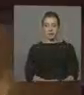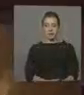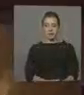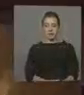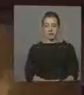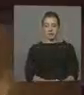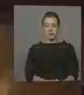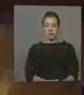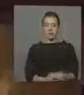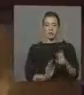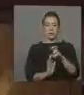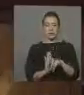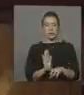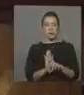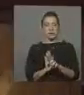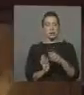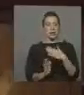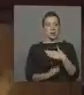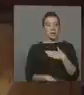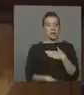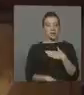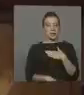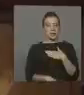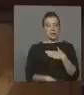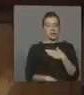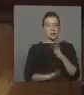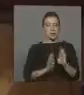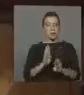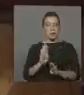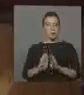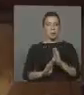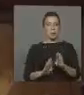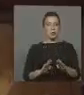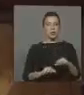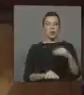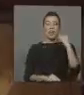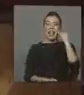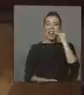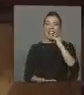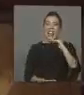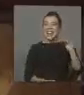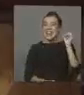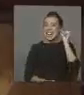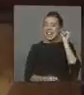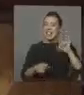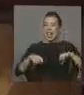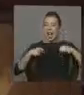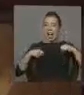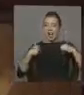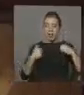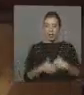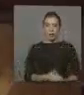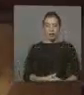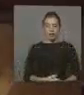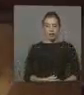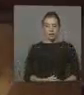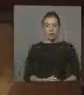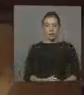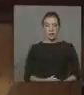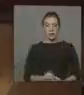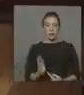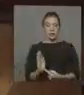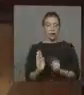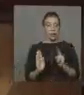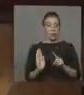El proyecto de ley busca, por su parte, la protección de las niñas y adolescentes. Por un lado, el